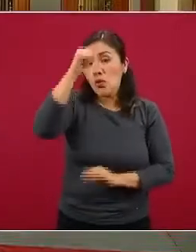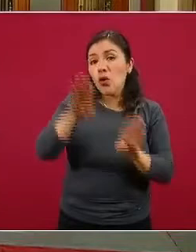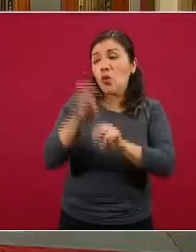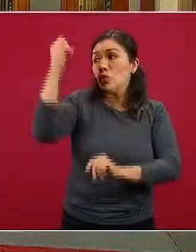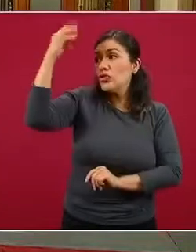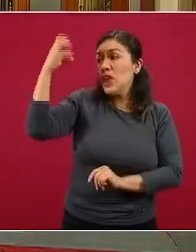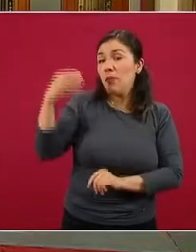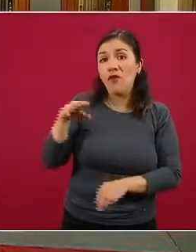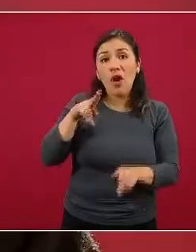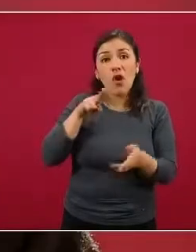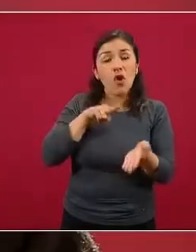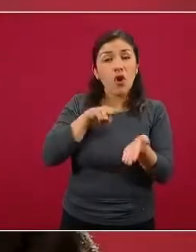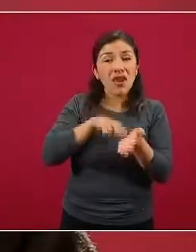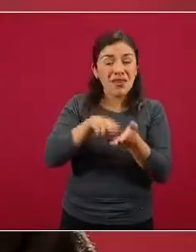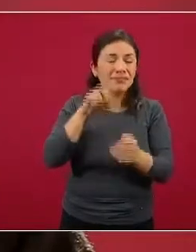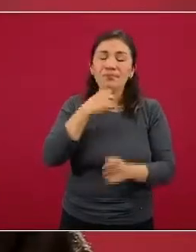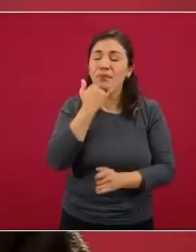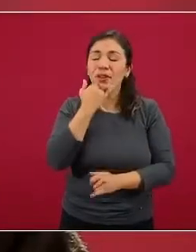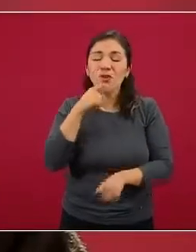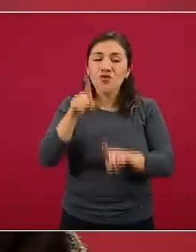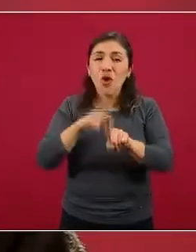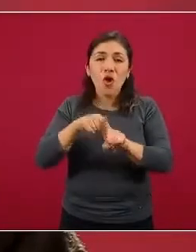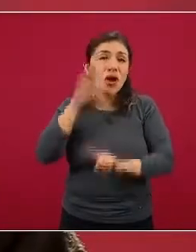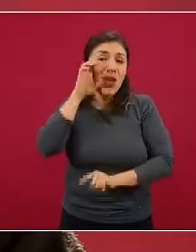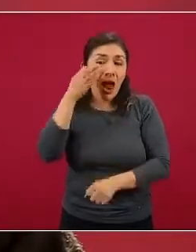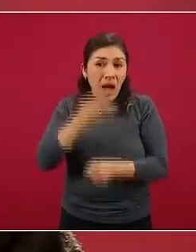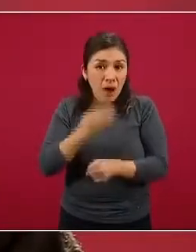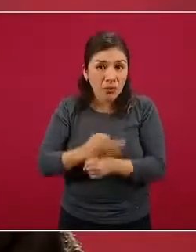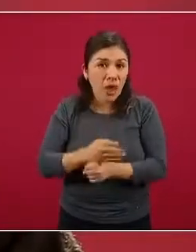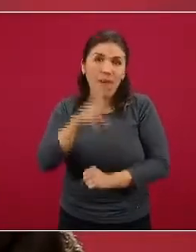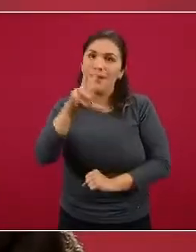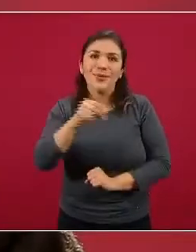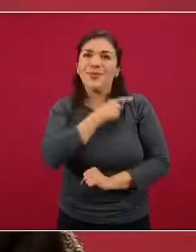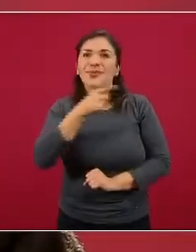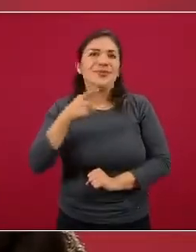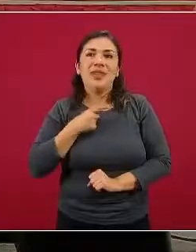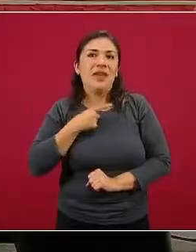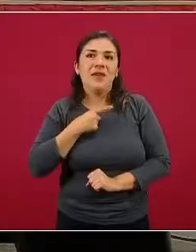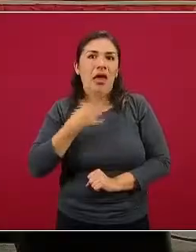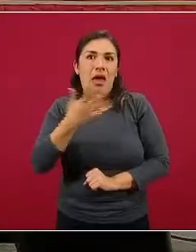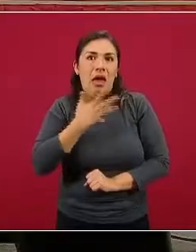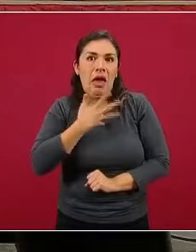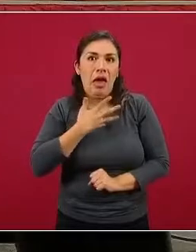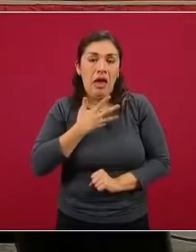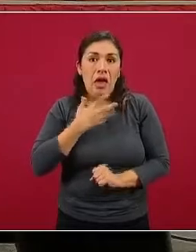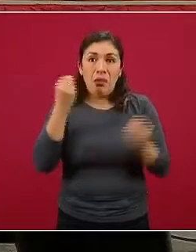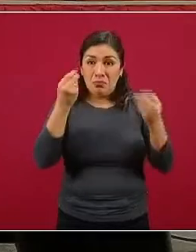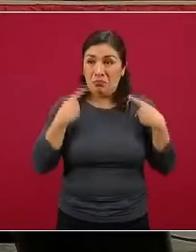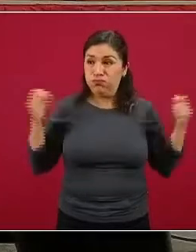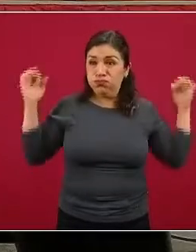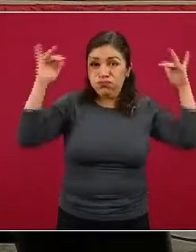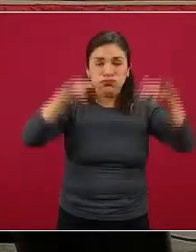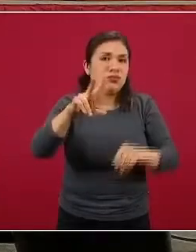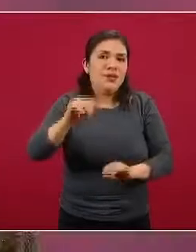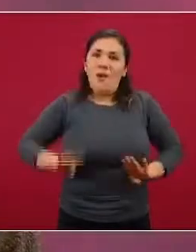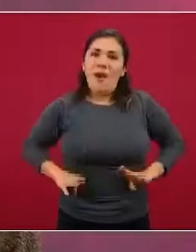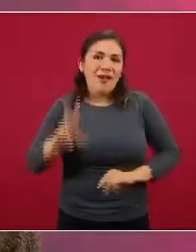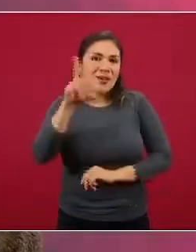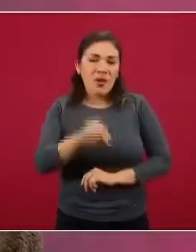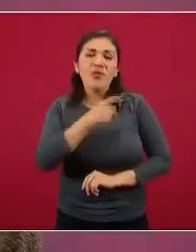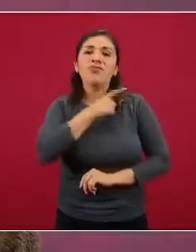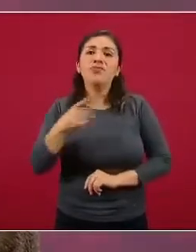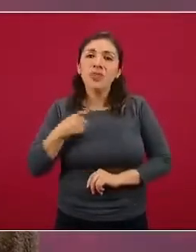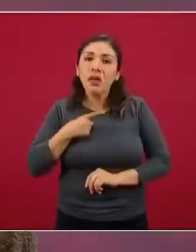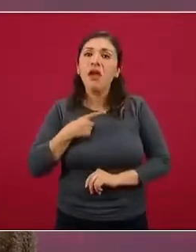naranja, que es lo que en este momento tiene la Ciudad de México, no corresponde tener este tipo de eventos masivos, tendría que hacerse de una